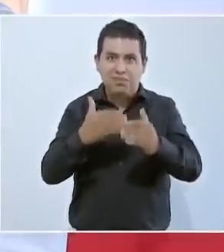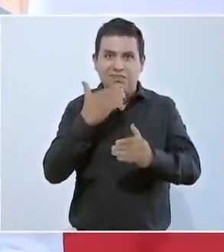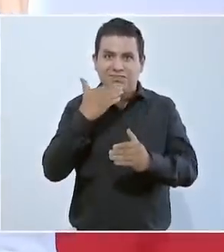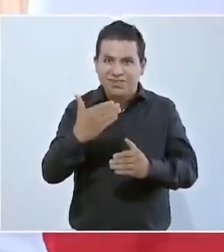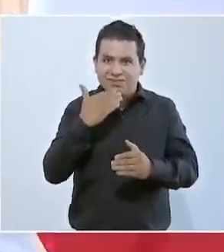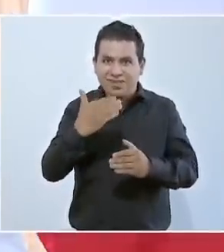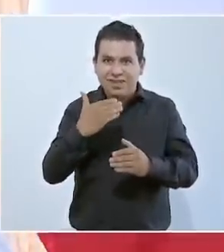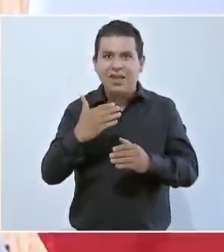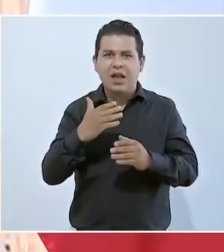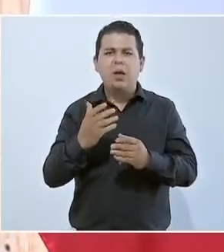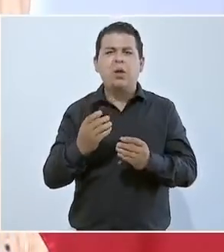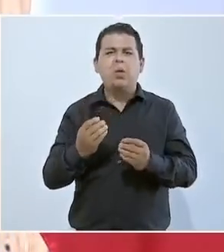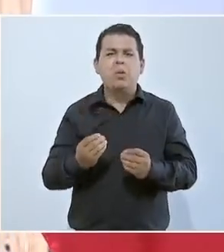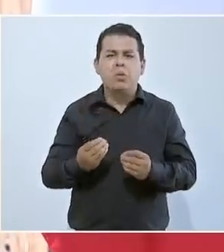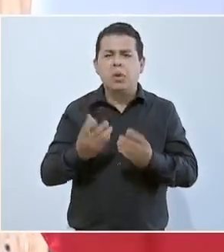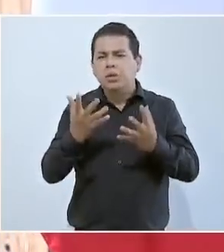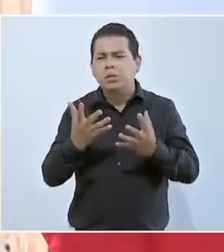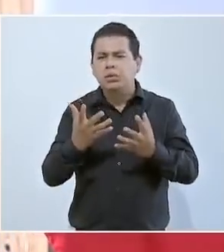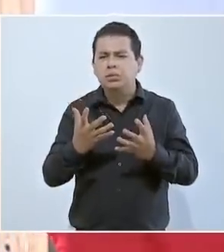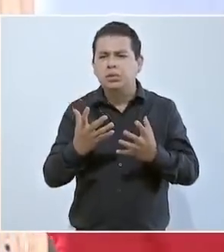cerca de